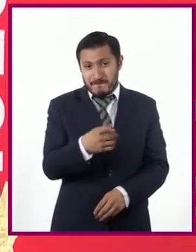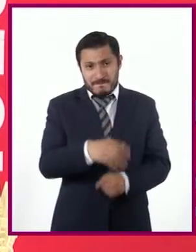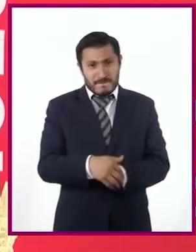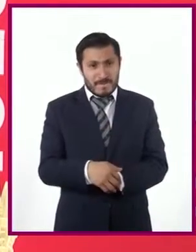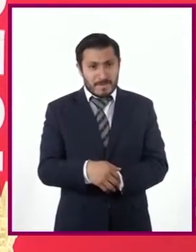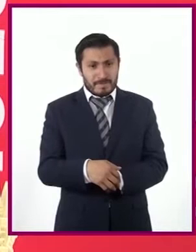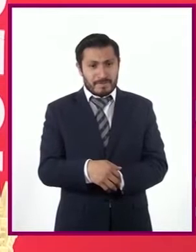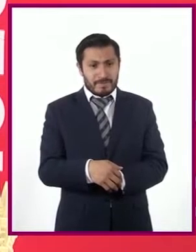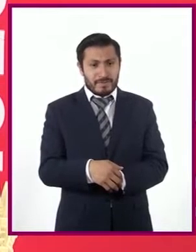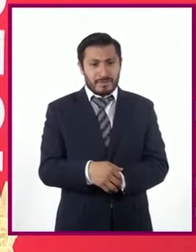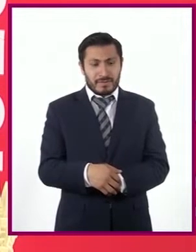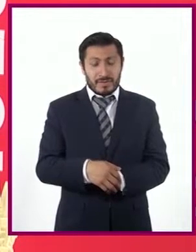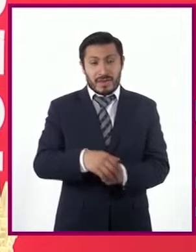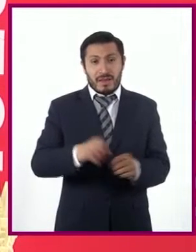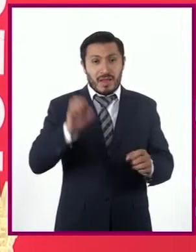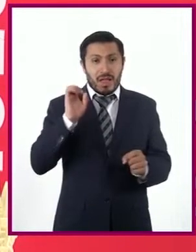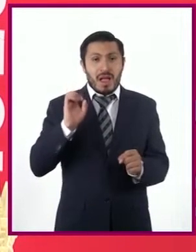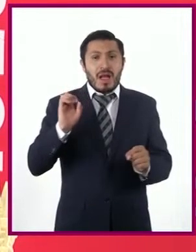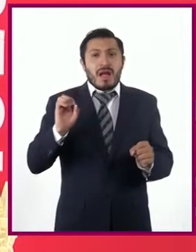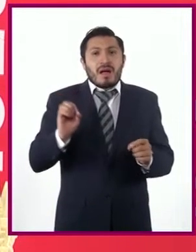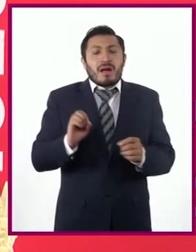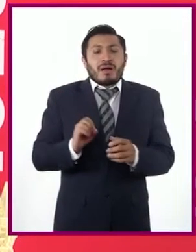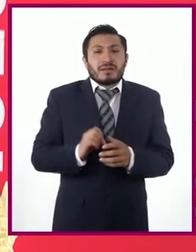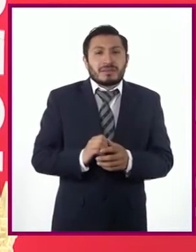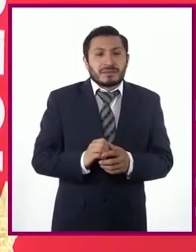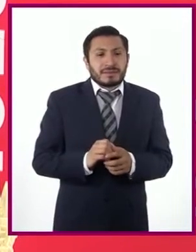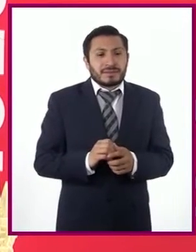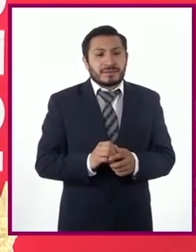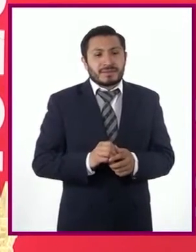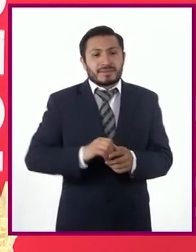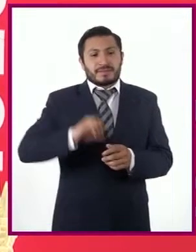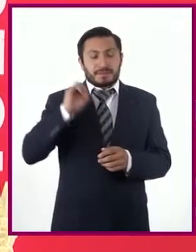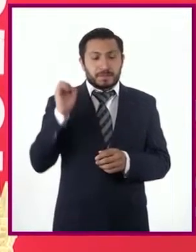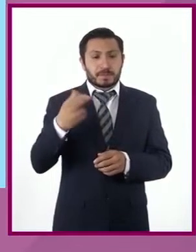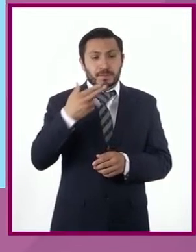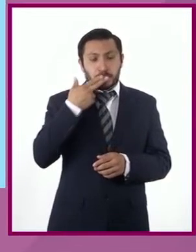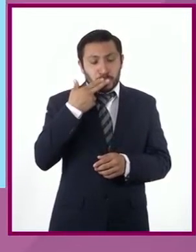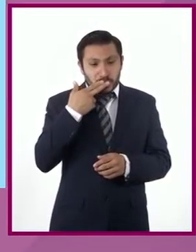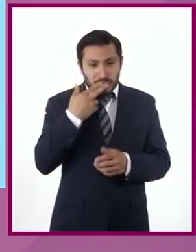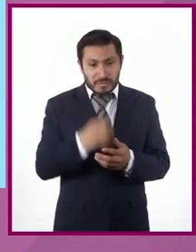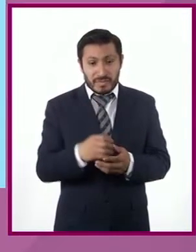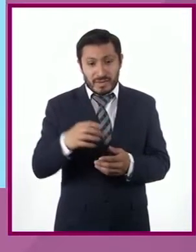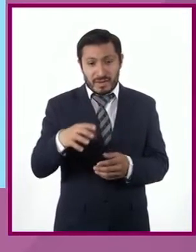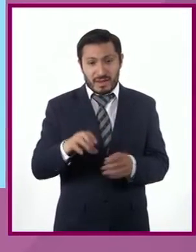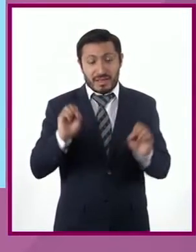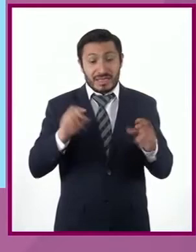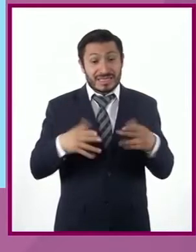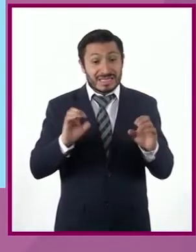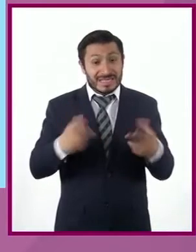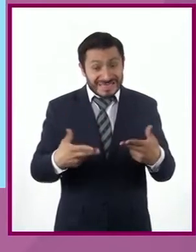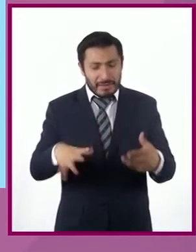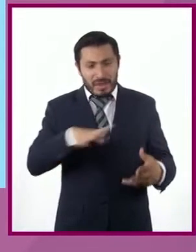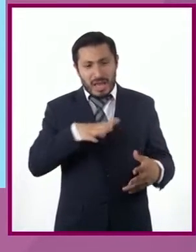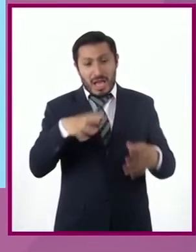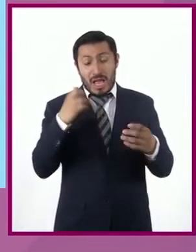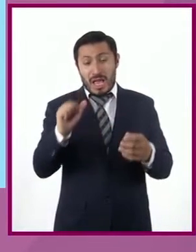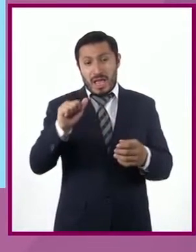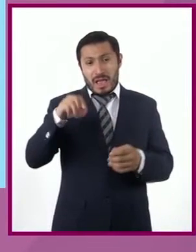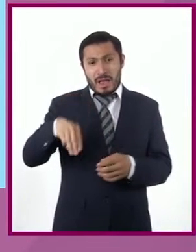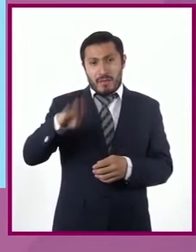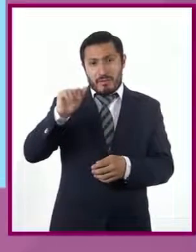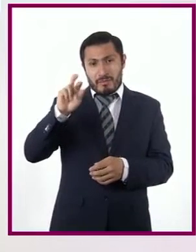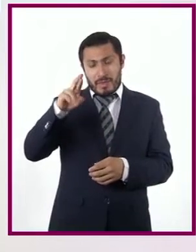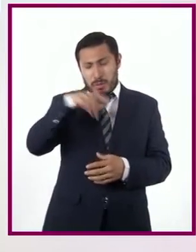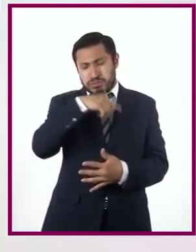en Simojovel, Chiapas, hay importantes yacimientos de ámbar. Y como esos ejemplos, hay muchos